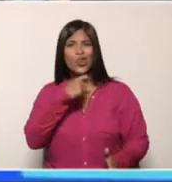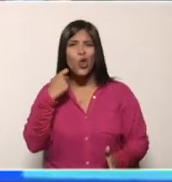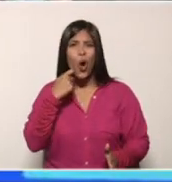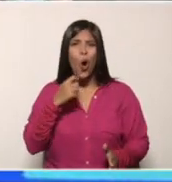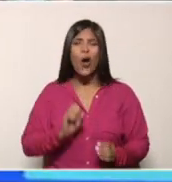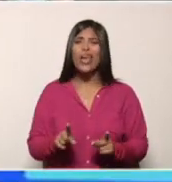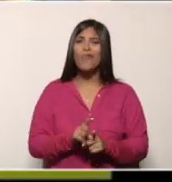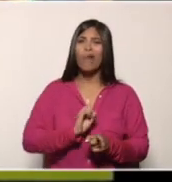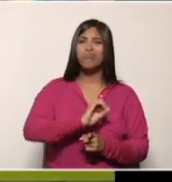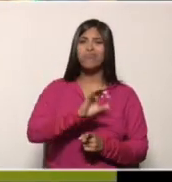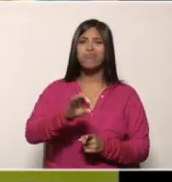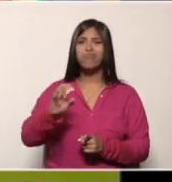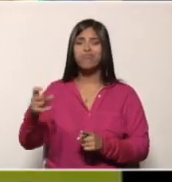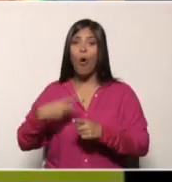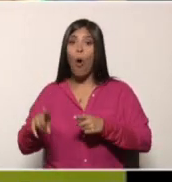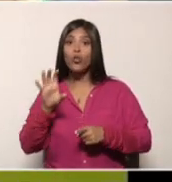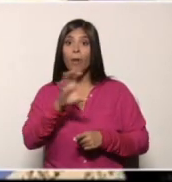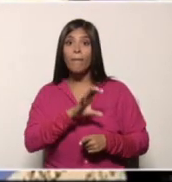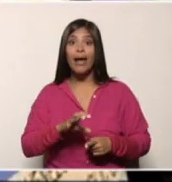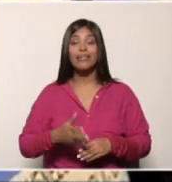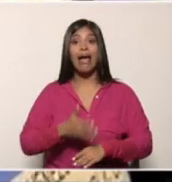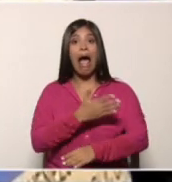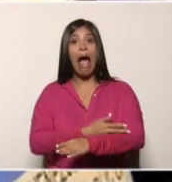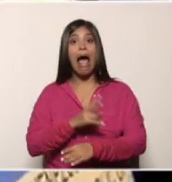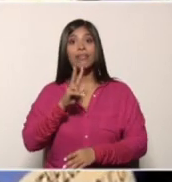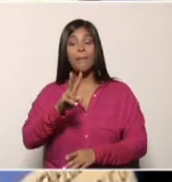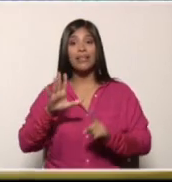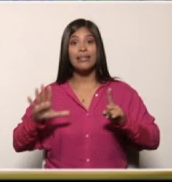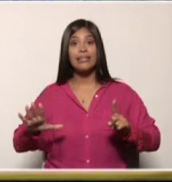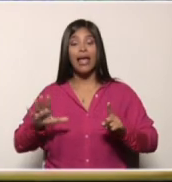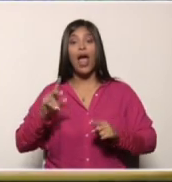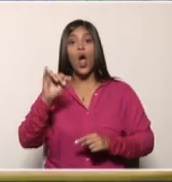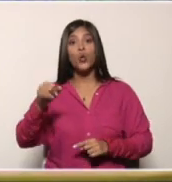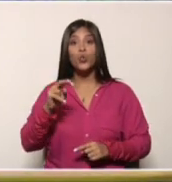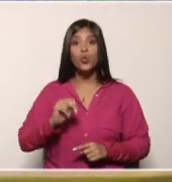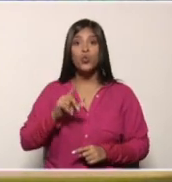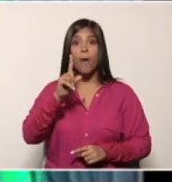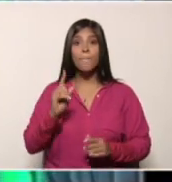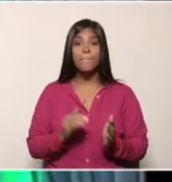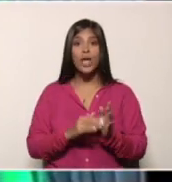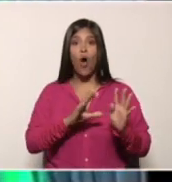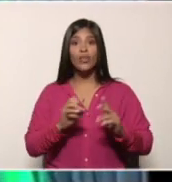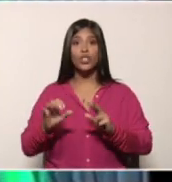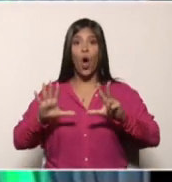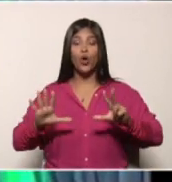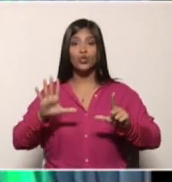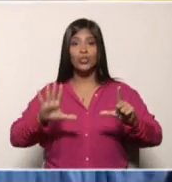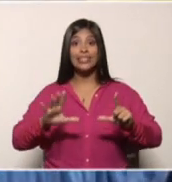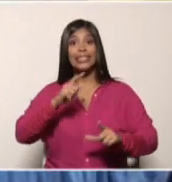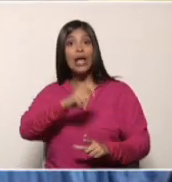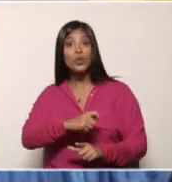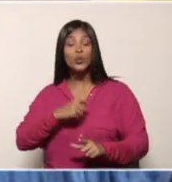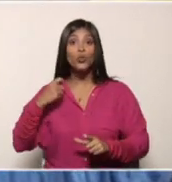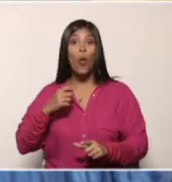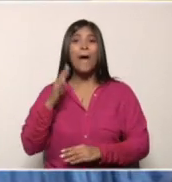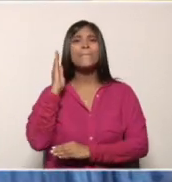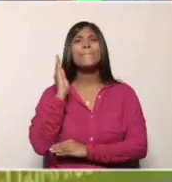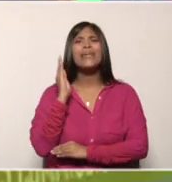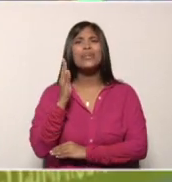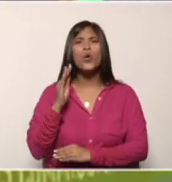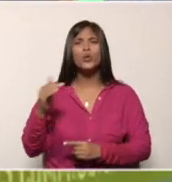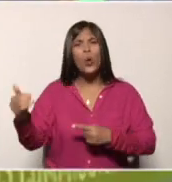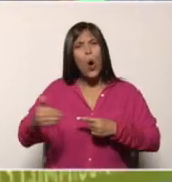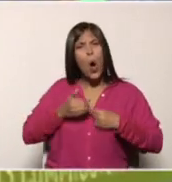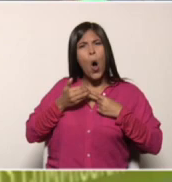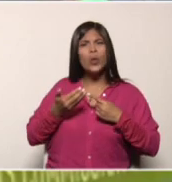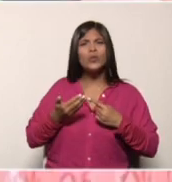se efectuó el 26 de junio de 1987. Las drogas ilícitas representan un peligro para la salud